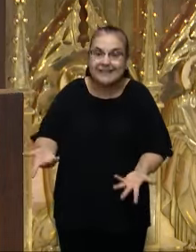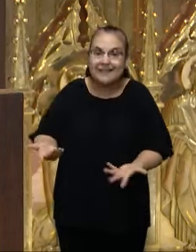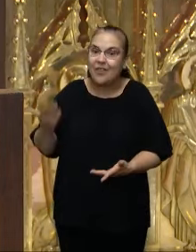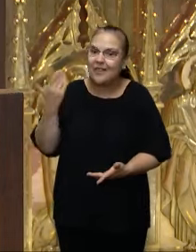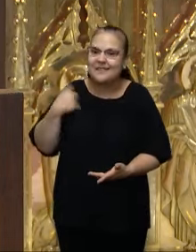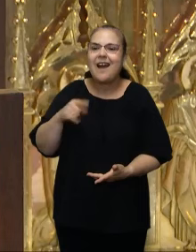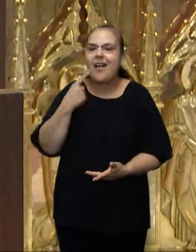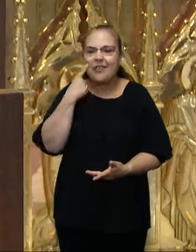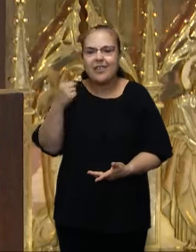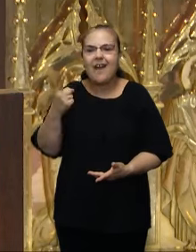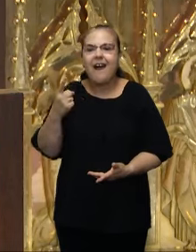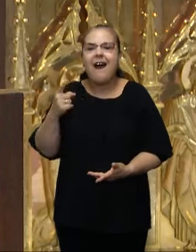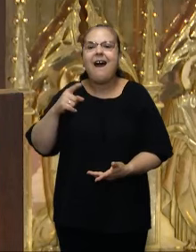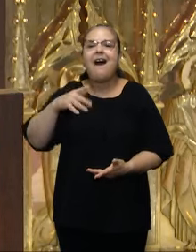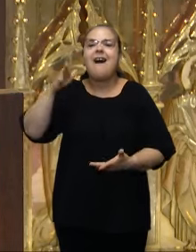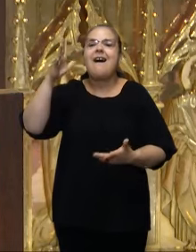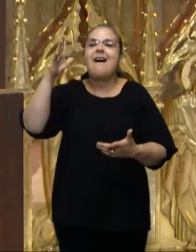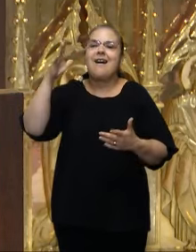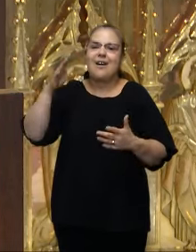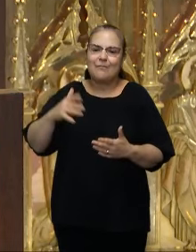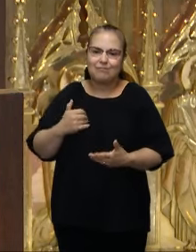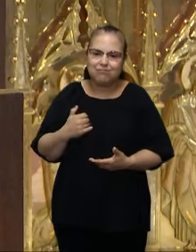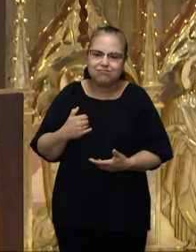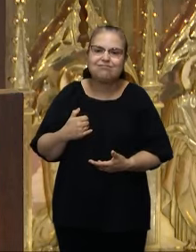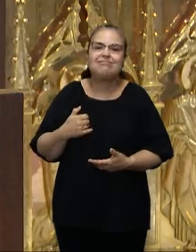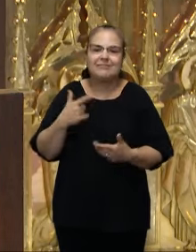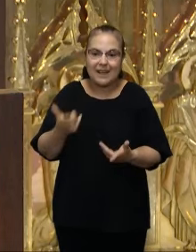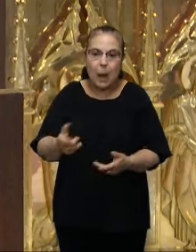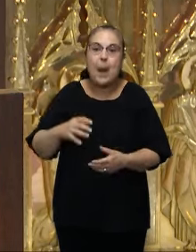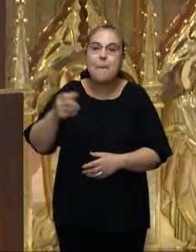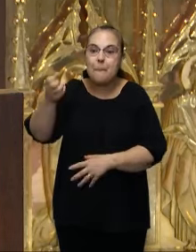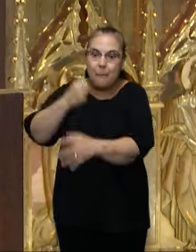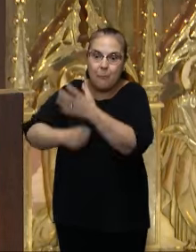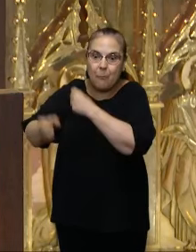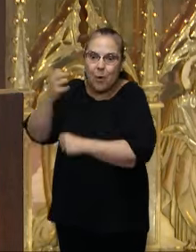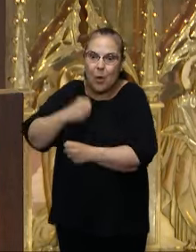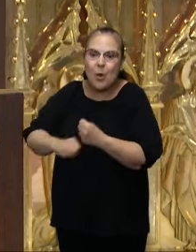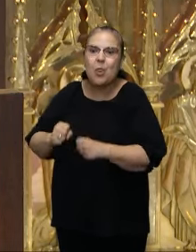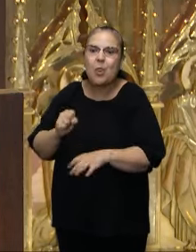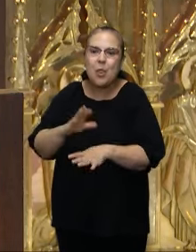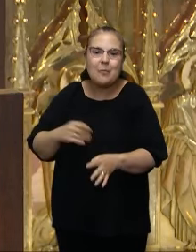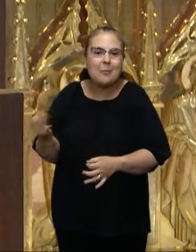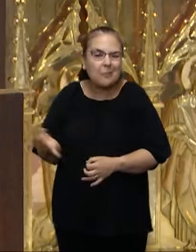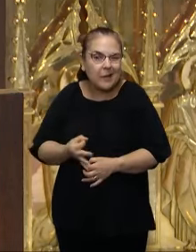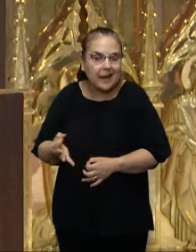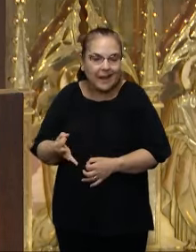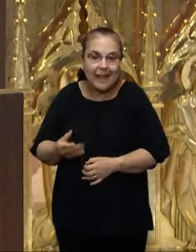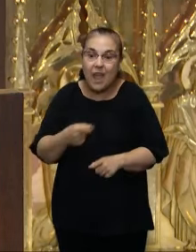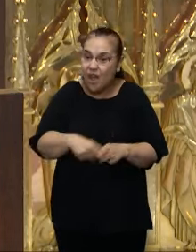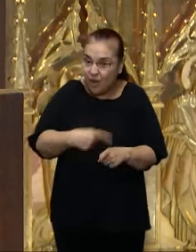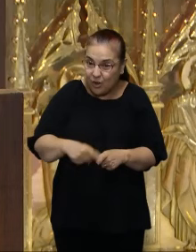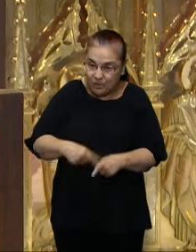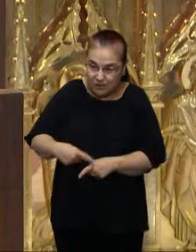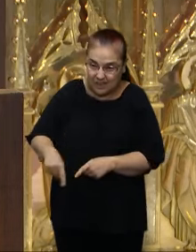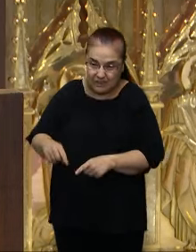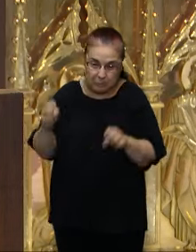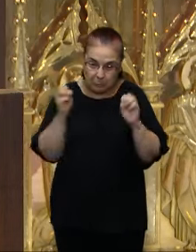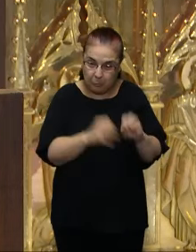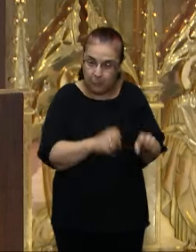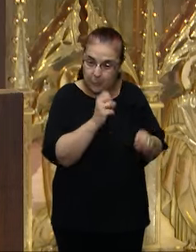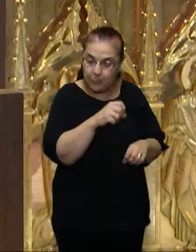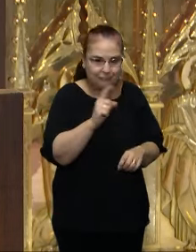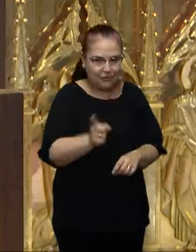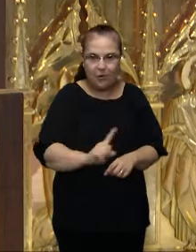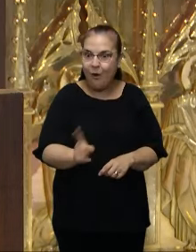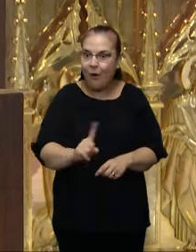dio cuenta de que para qué era el pozo. No para acumular de chismes y de cachivaches, sino